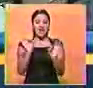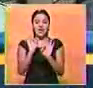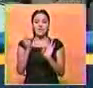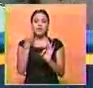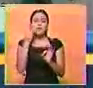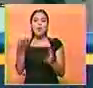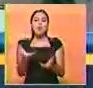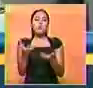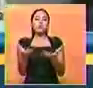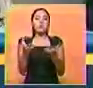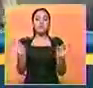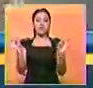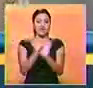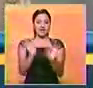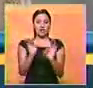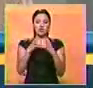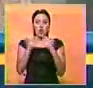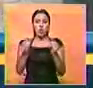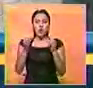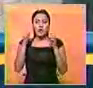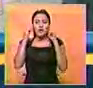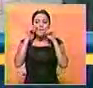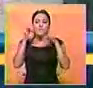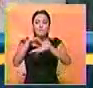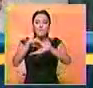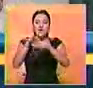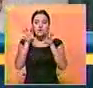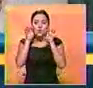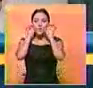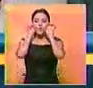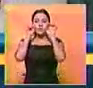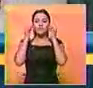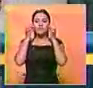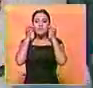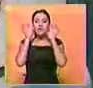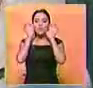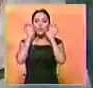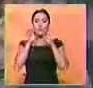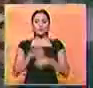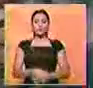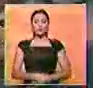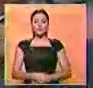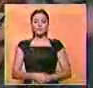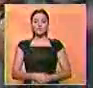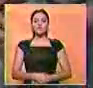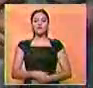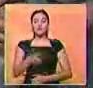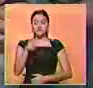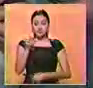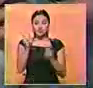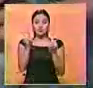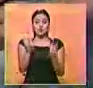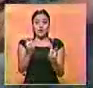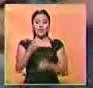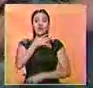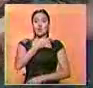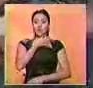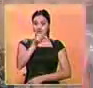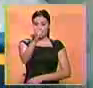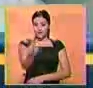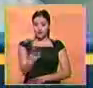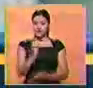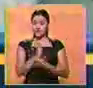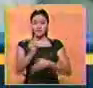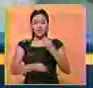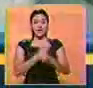evapore, sino que todo se quede concentrado a nivel de absorción pues del tejido. Este es un tratamiento que le gusta a las personas